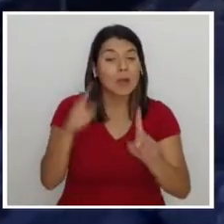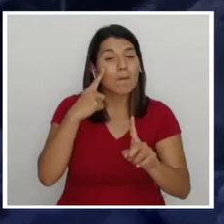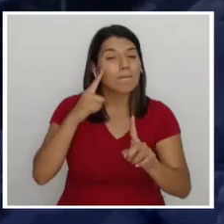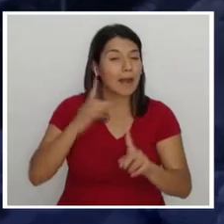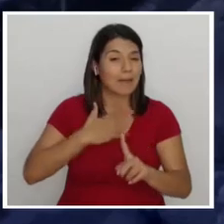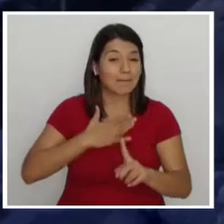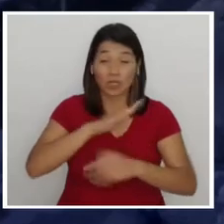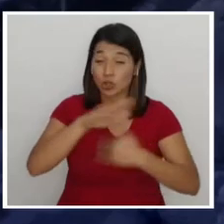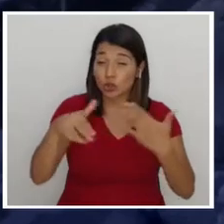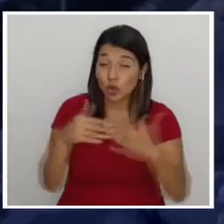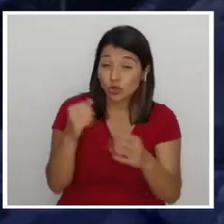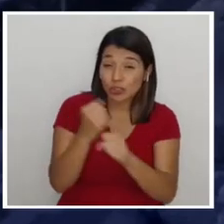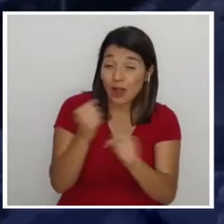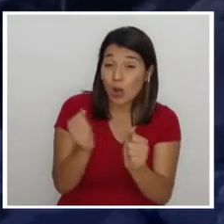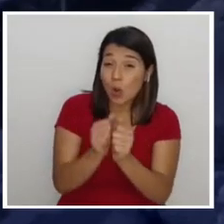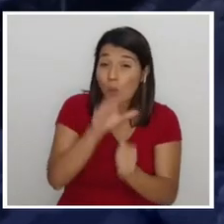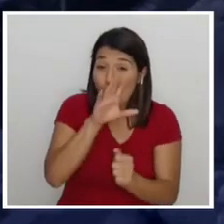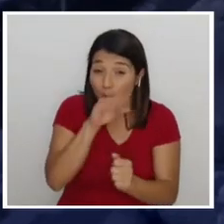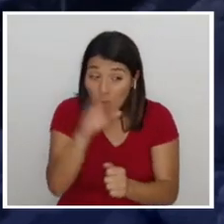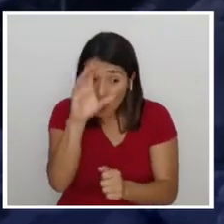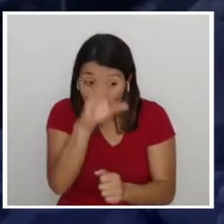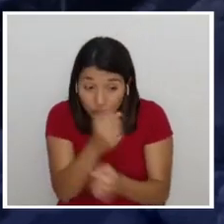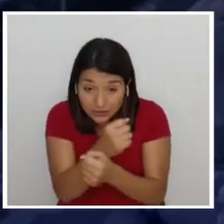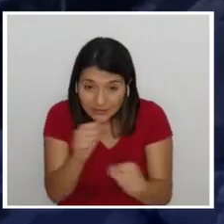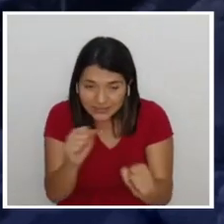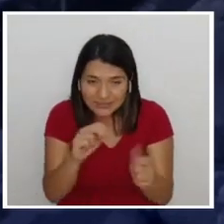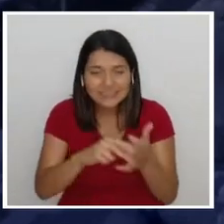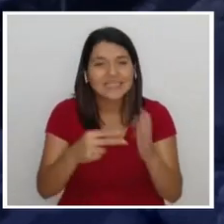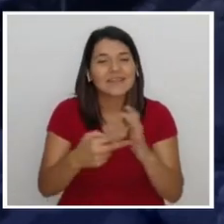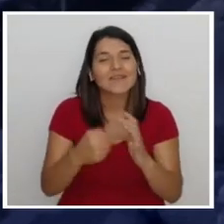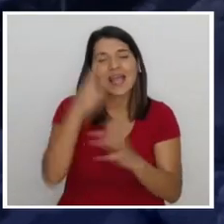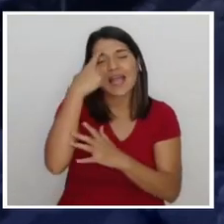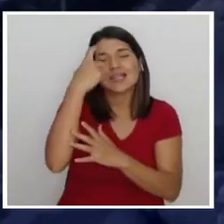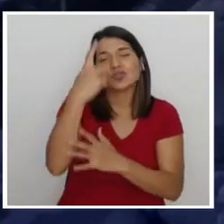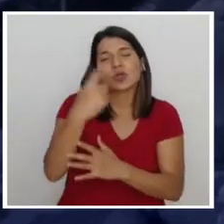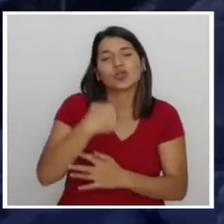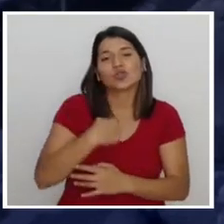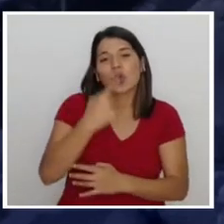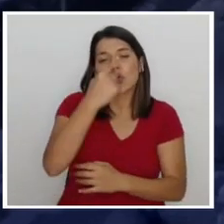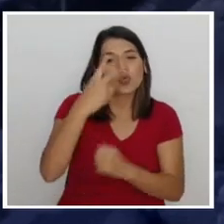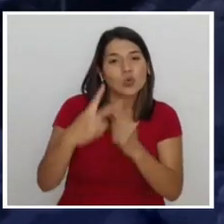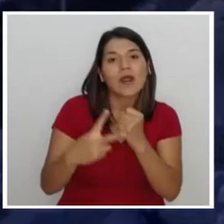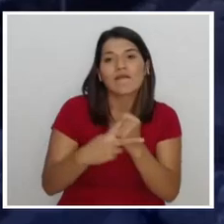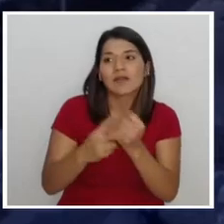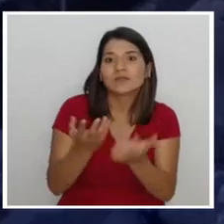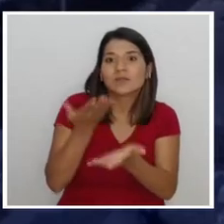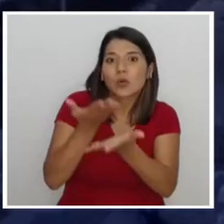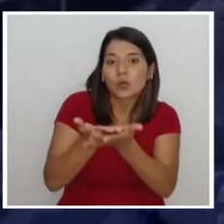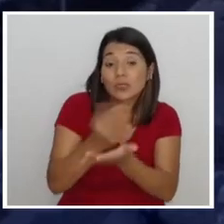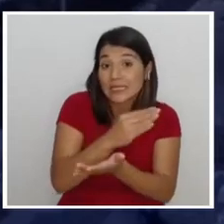rescate representa el sueño que alguna vez plasmé y se hizo realidad.